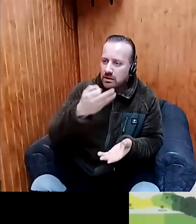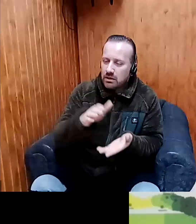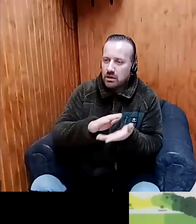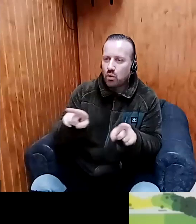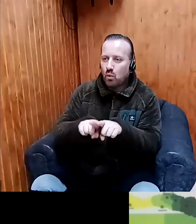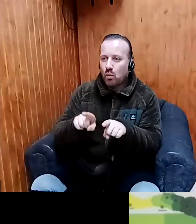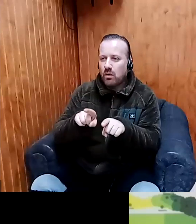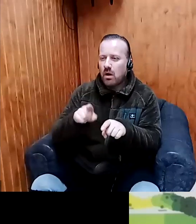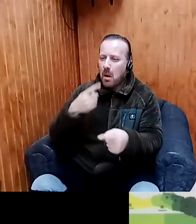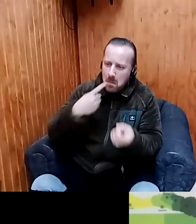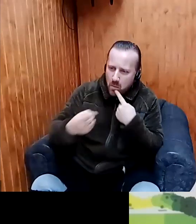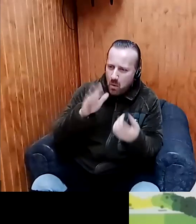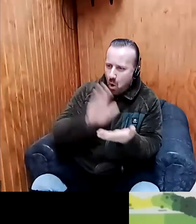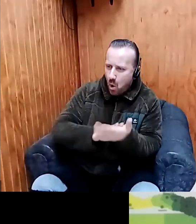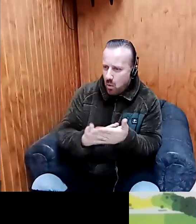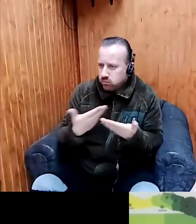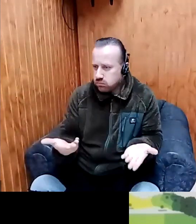epistémico, de entender cómo funciona la ciencia.